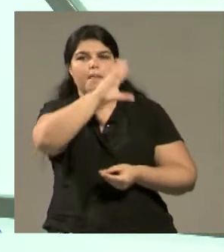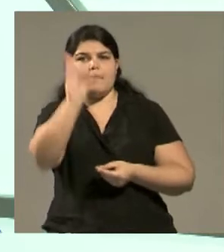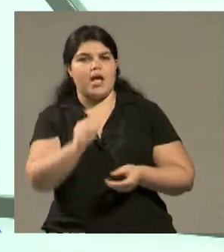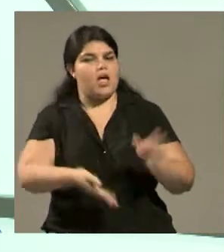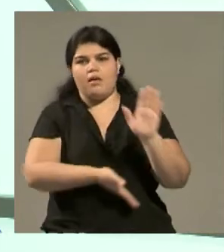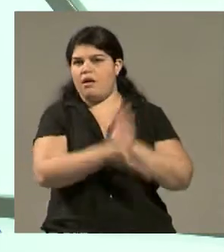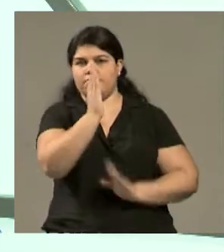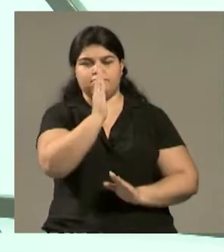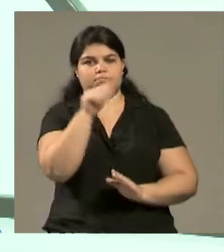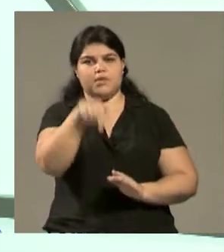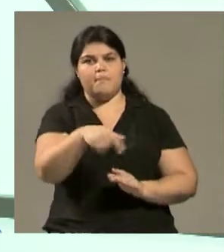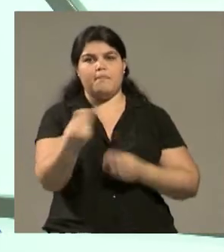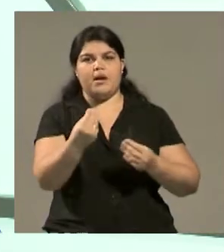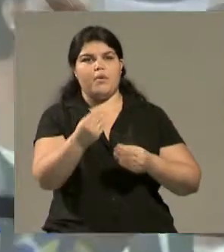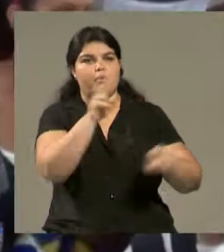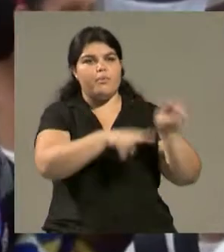mejores condiciones de vida?